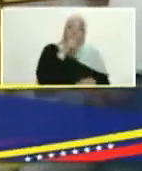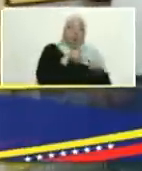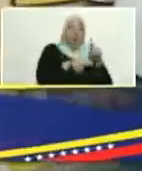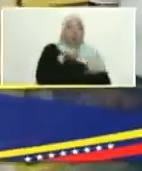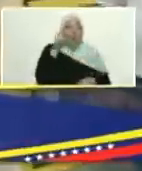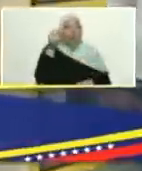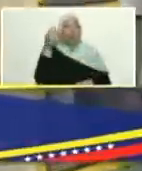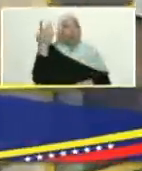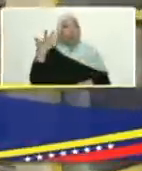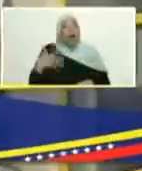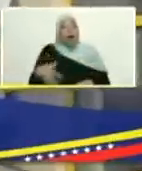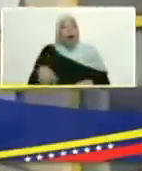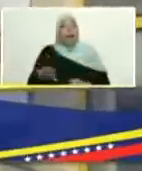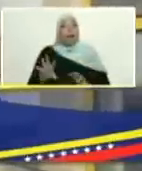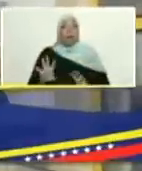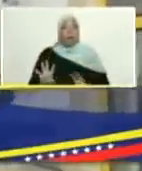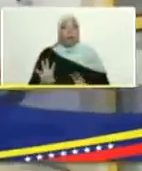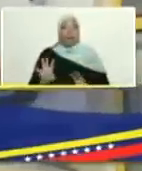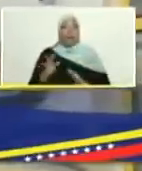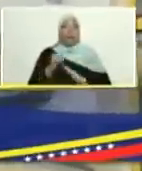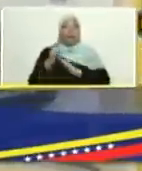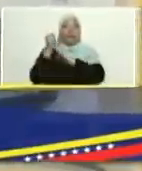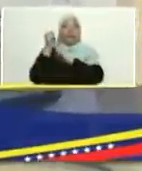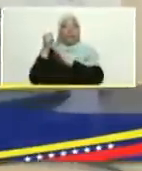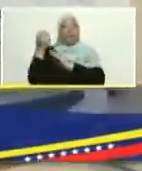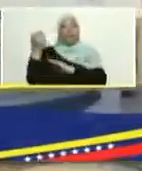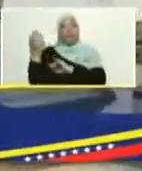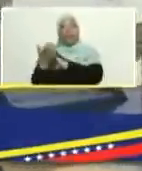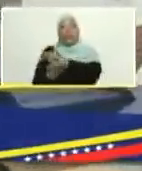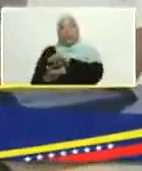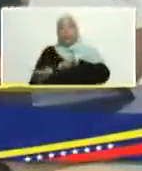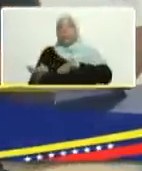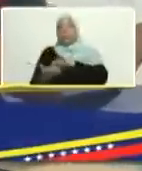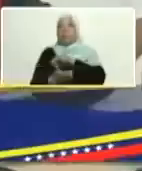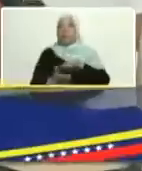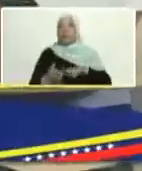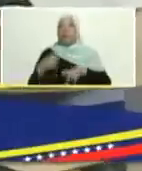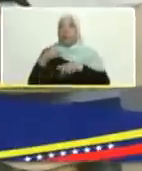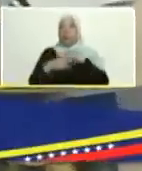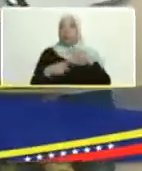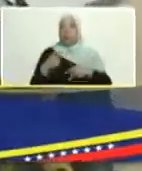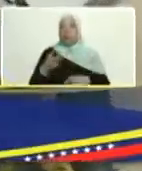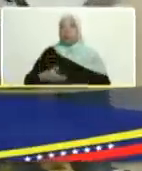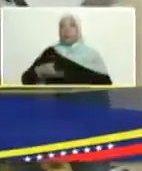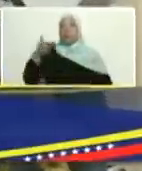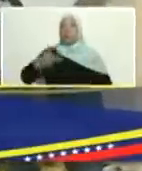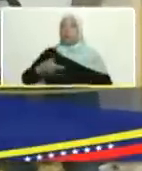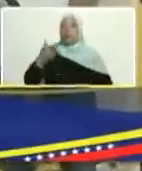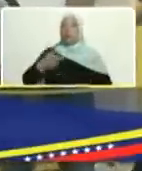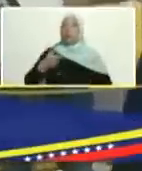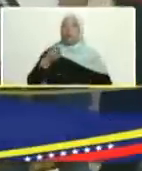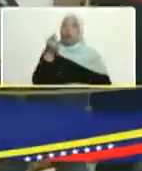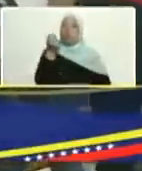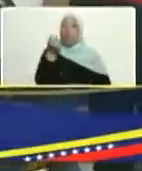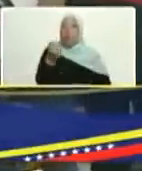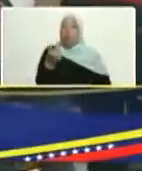insumos había generado importantes paradas en esta área productiva, muy importante, por cierto.